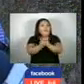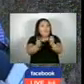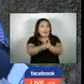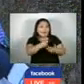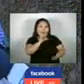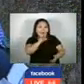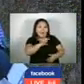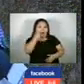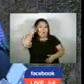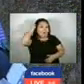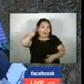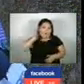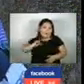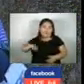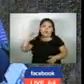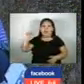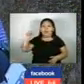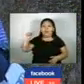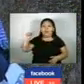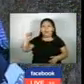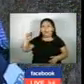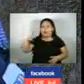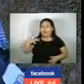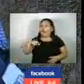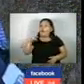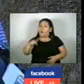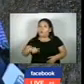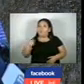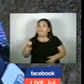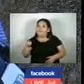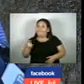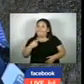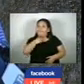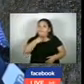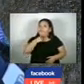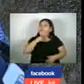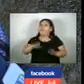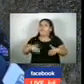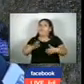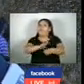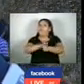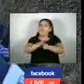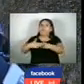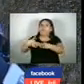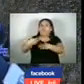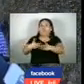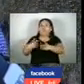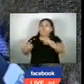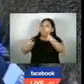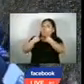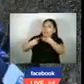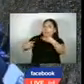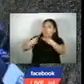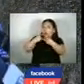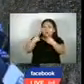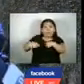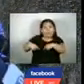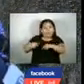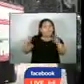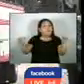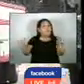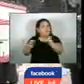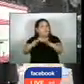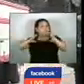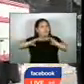don Catalino, es coyuntural. Estamos en una crisis, efecto de la misma pandemia, y es las pláticas que tenemos y mantenemos con el